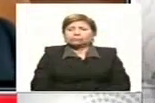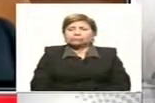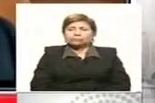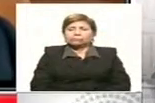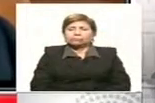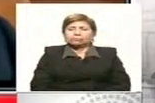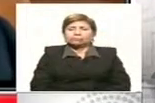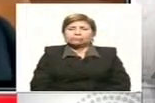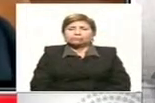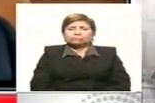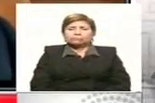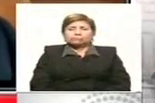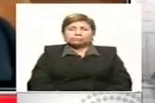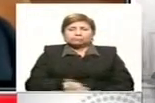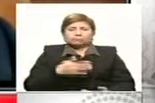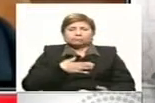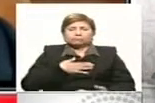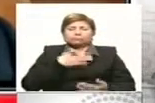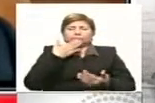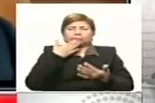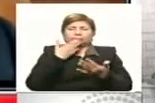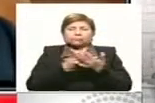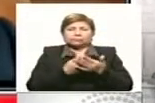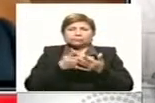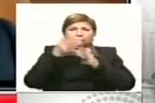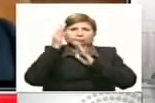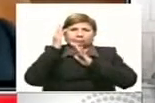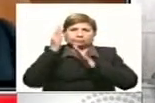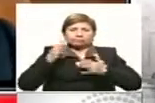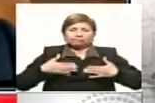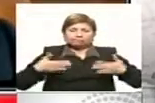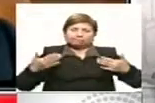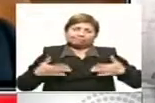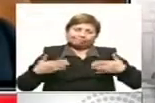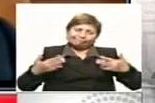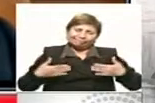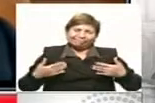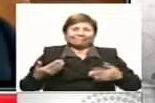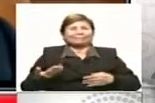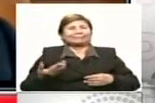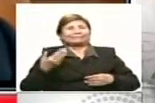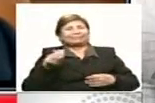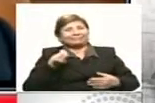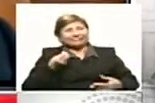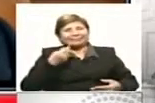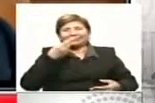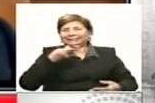Me queda agradecer y felicitarle por